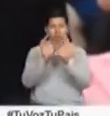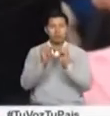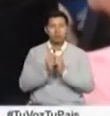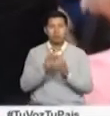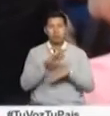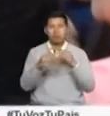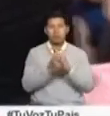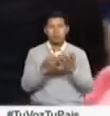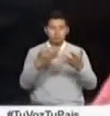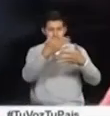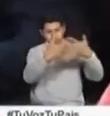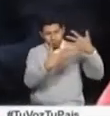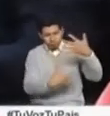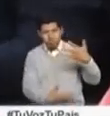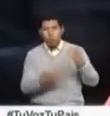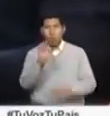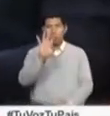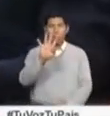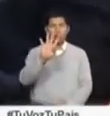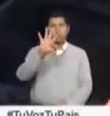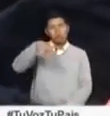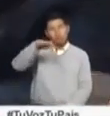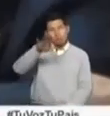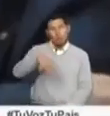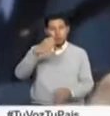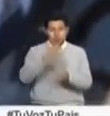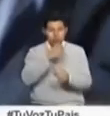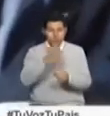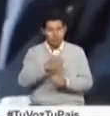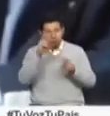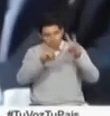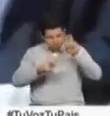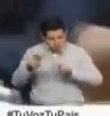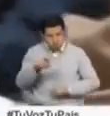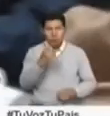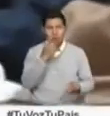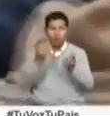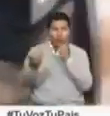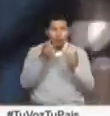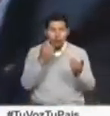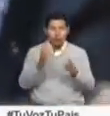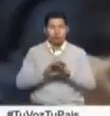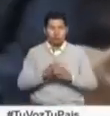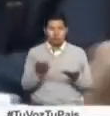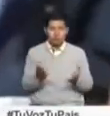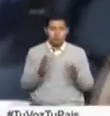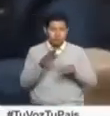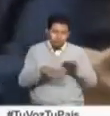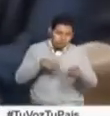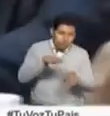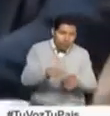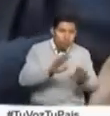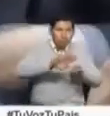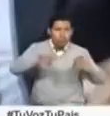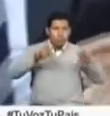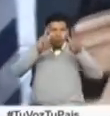de consensos obtenidos tras 4 meses de trabajo en mesas de diálogo, así como abre el camino para mantener conversaciones respecto a